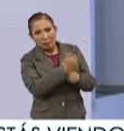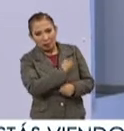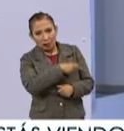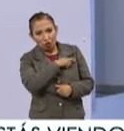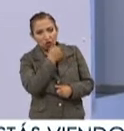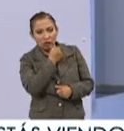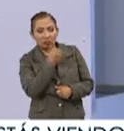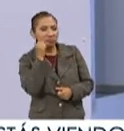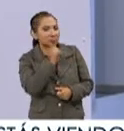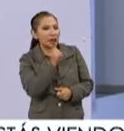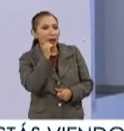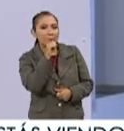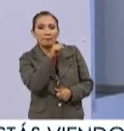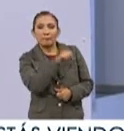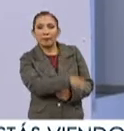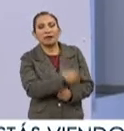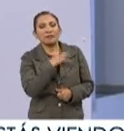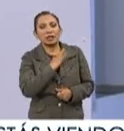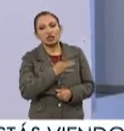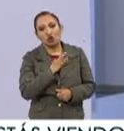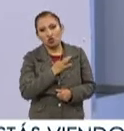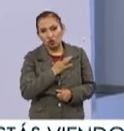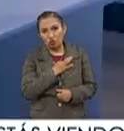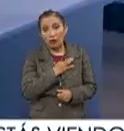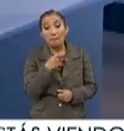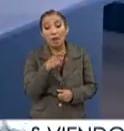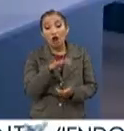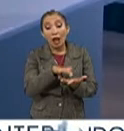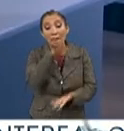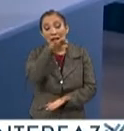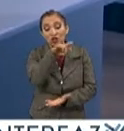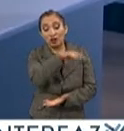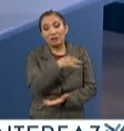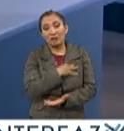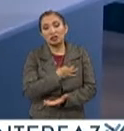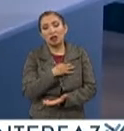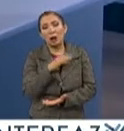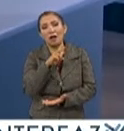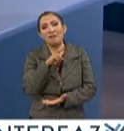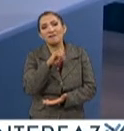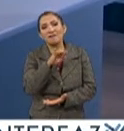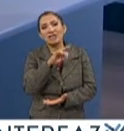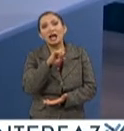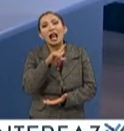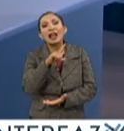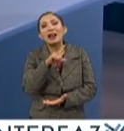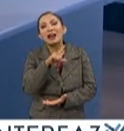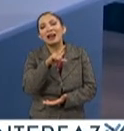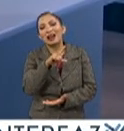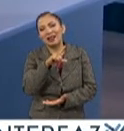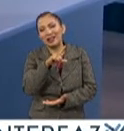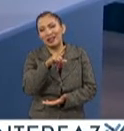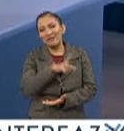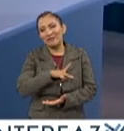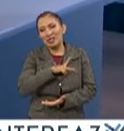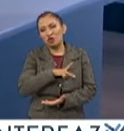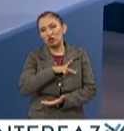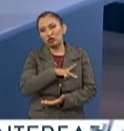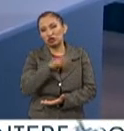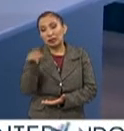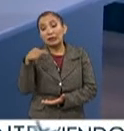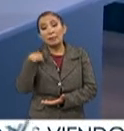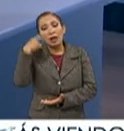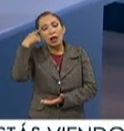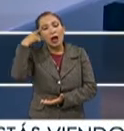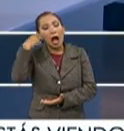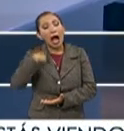niños son infecciones, pero la mayoría de ellas son infecciones virales. Y esto yo creo que es algo que la gente debe entender